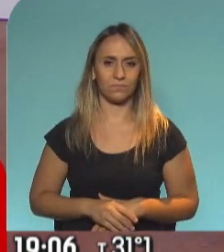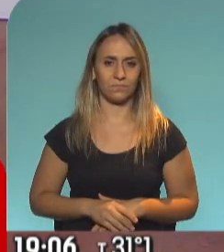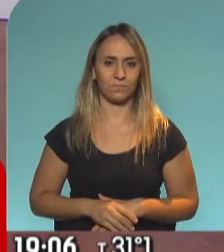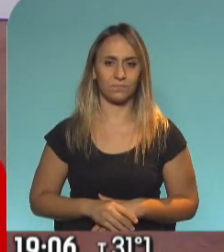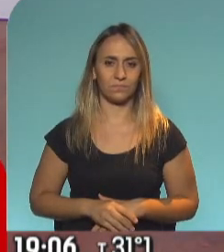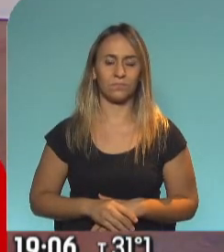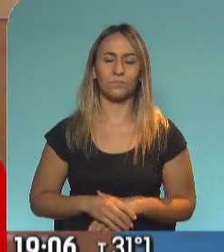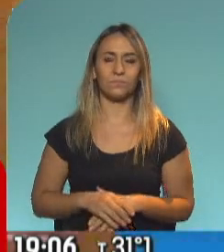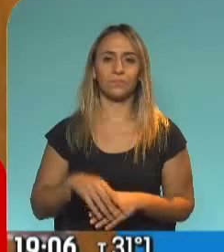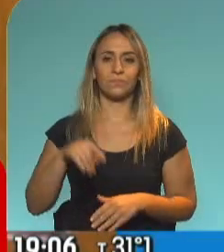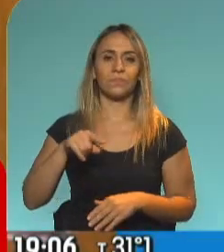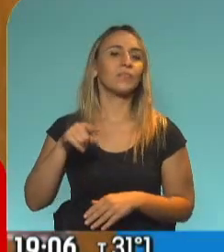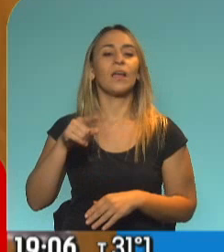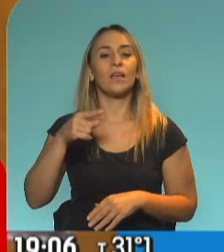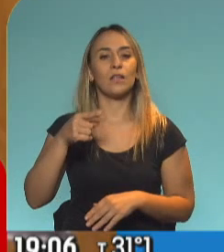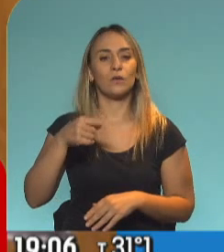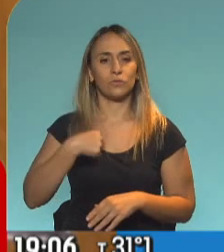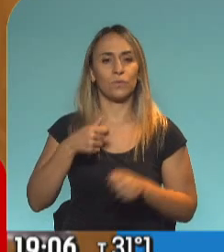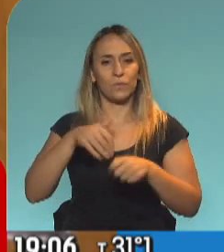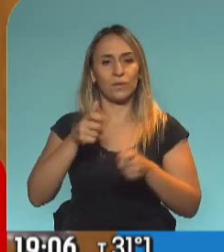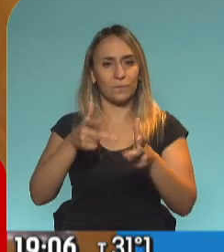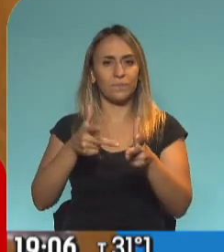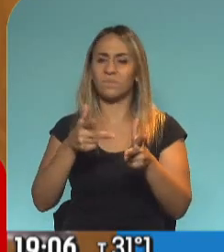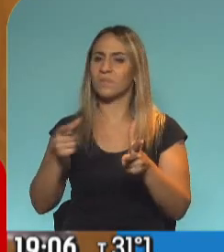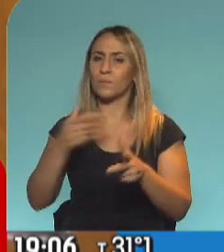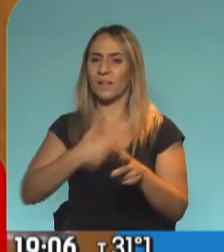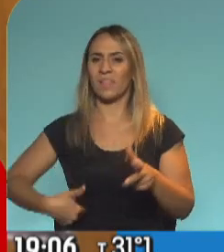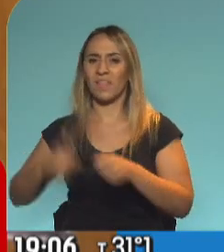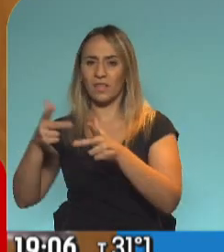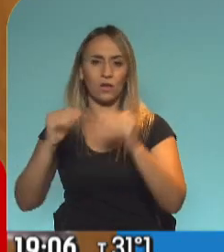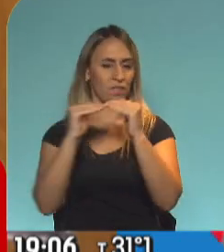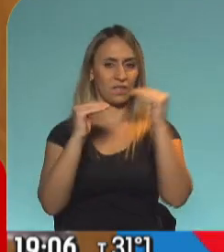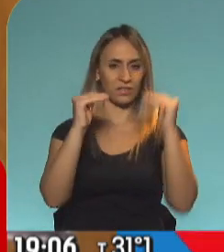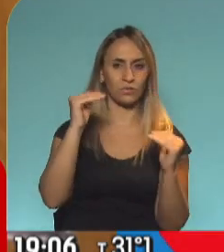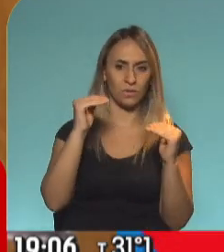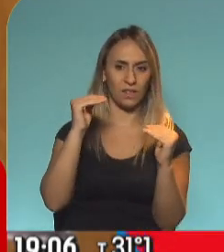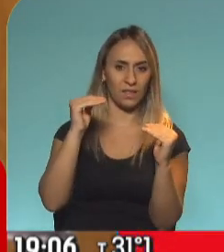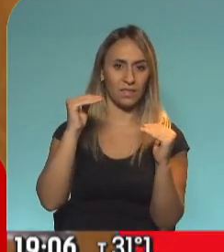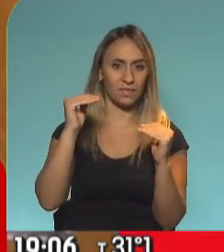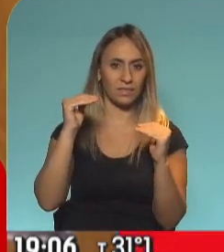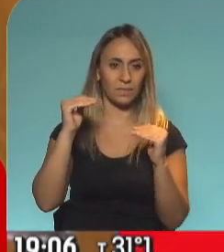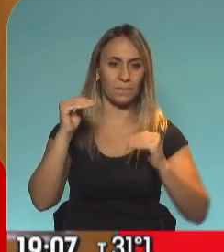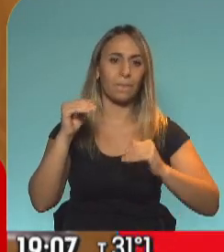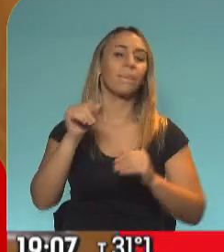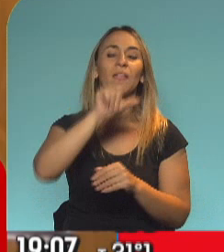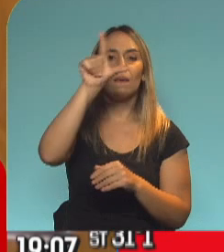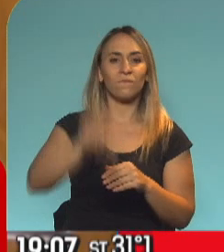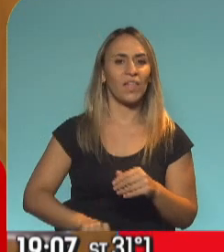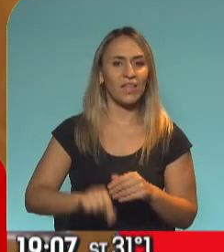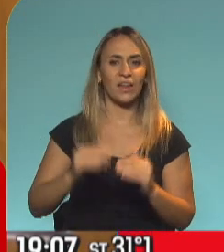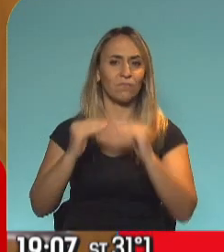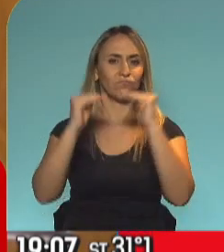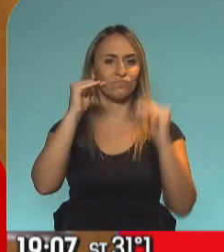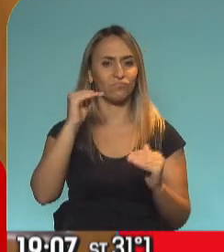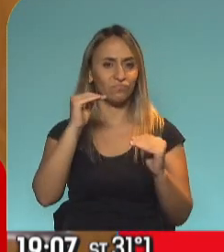esta oportunidad las vuelve a pronunciar: desigualdad y colonialismo. Y obviamente un signo de esta naturaleza